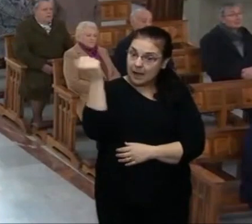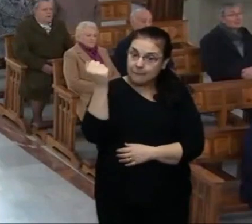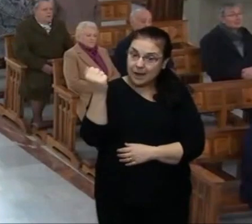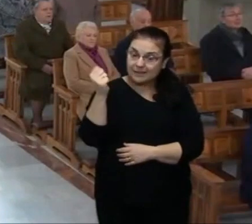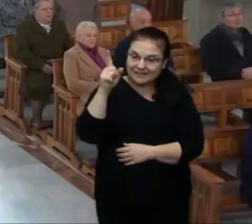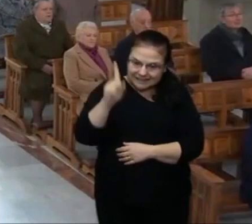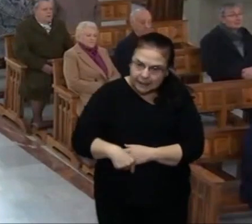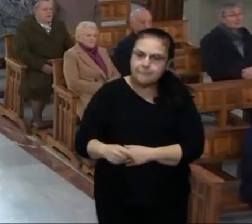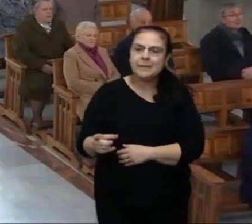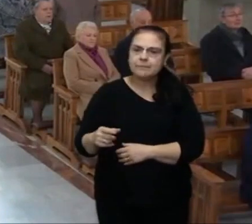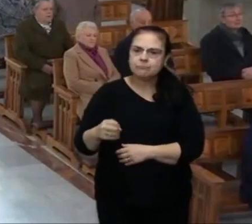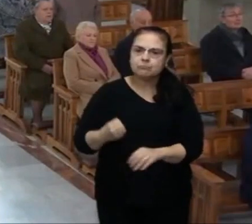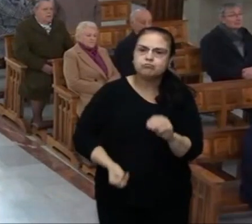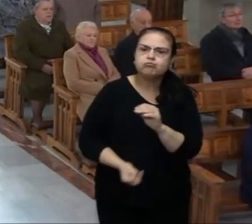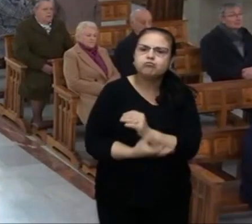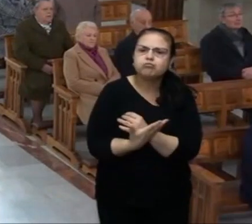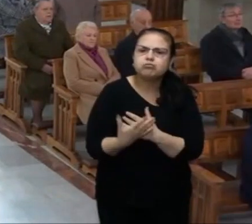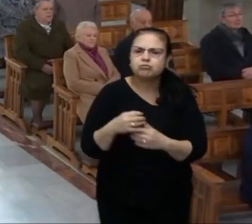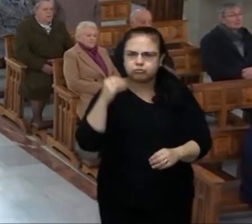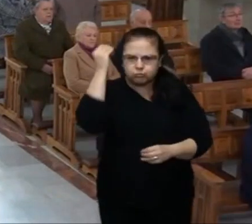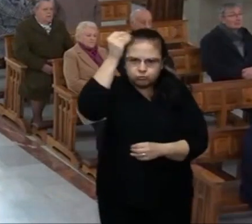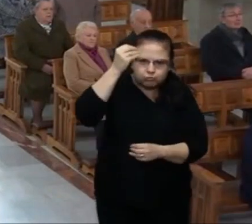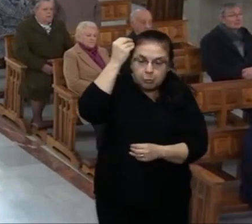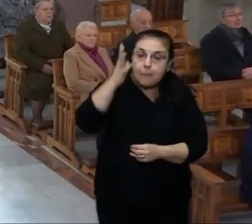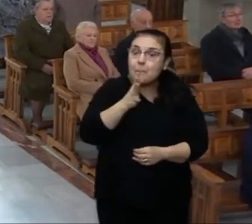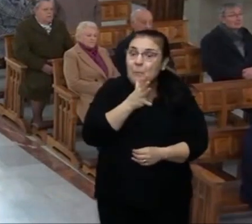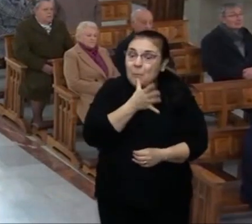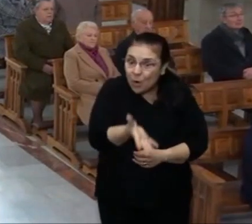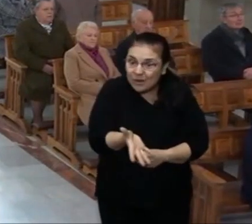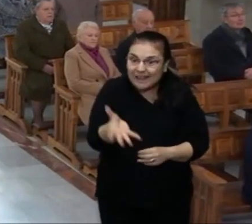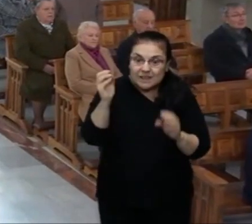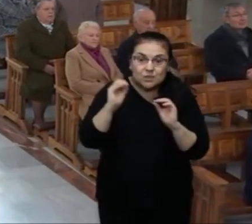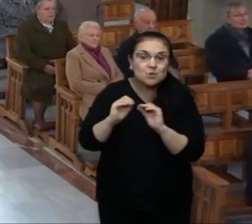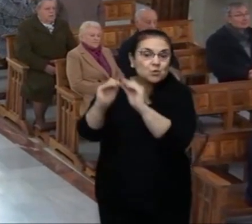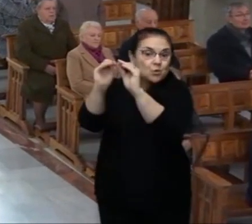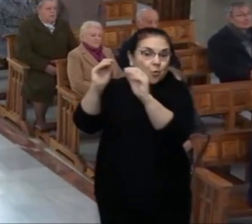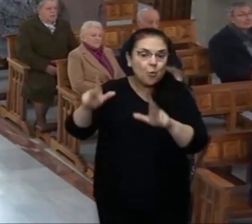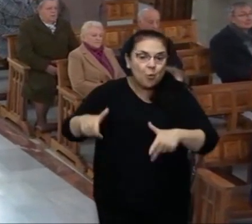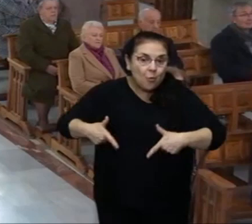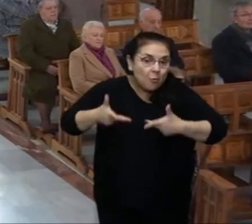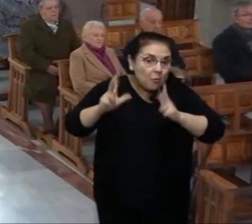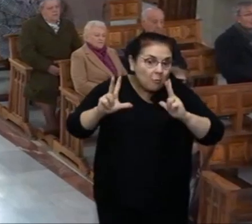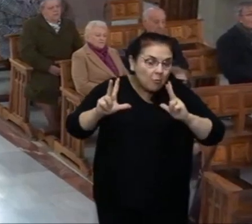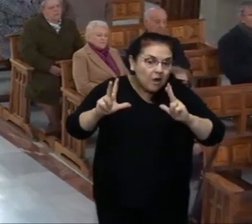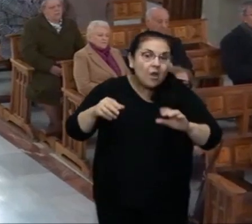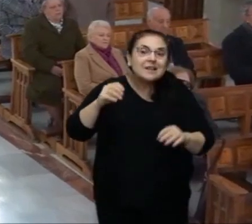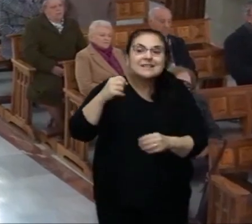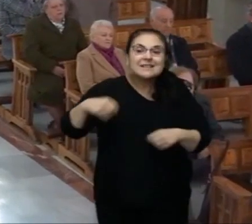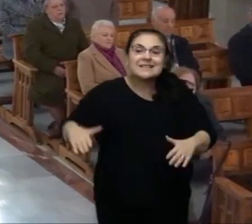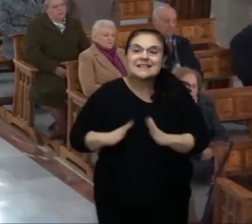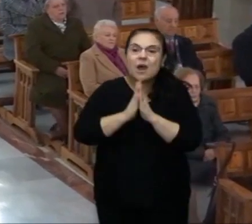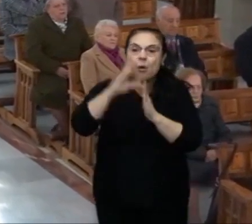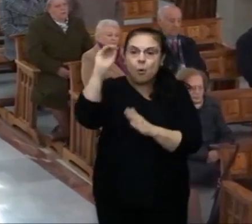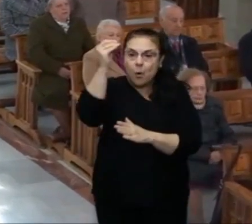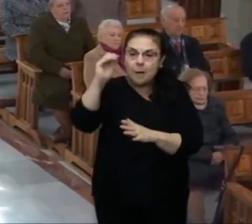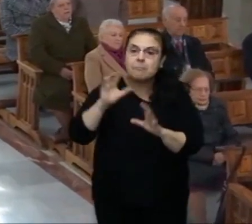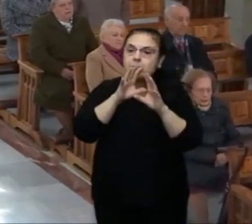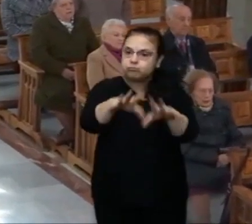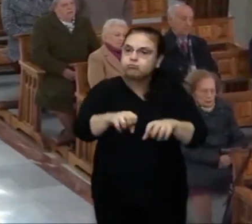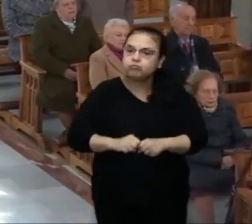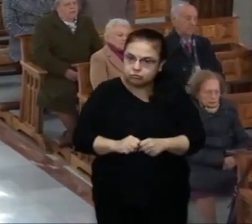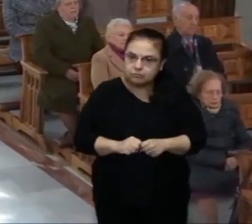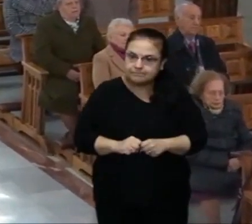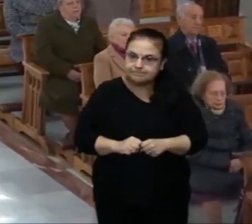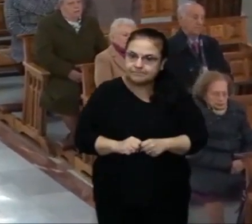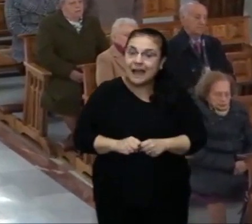cuaja, se fecunda, se madura, porque con su libertad Juan Bautista acepta esta misión. ¿Estoy yo aceptando